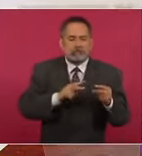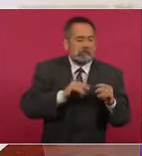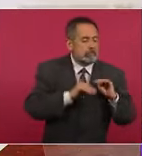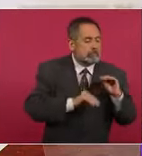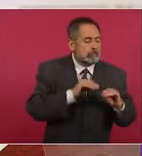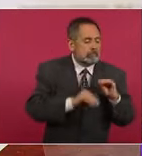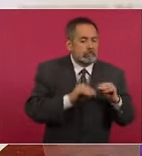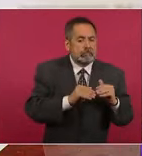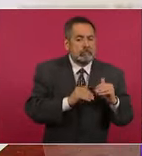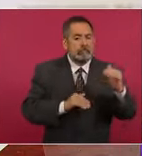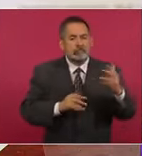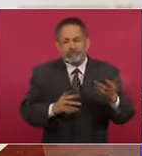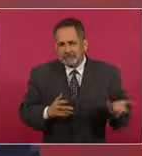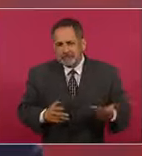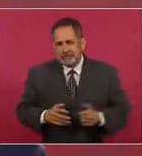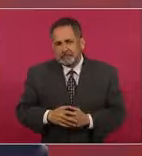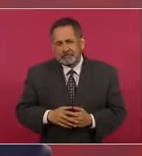La gente feliz,